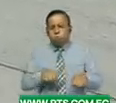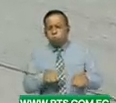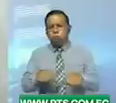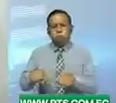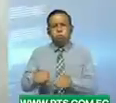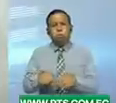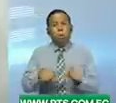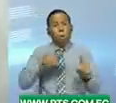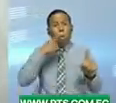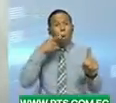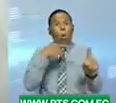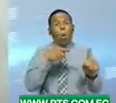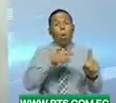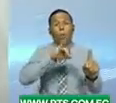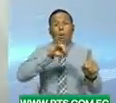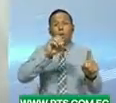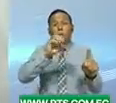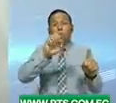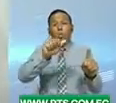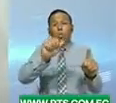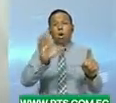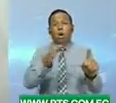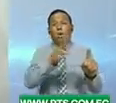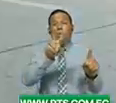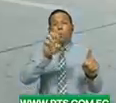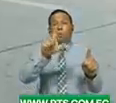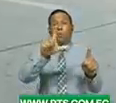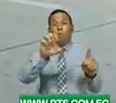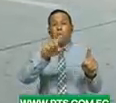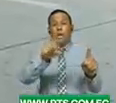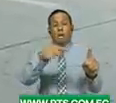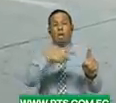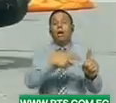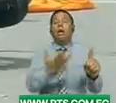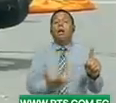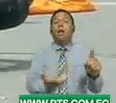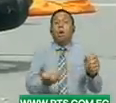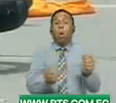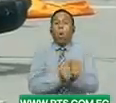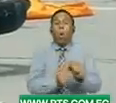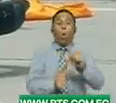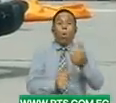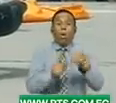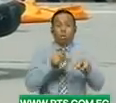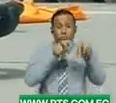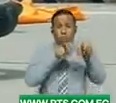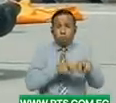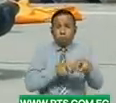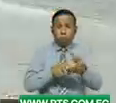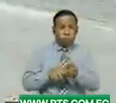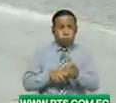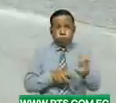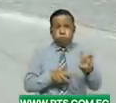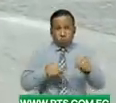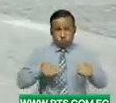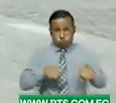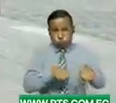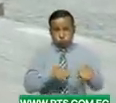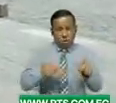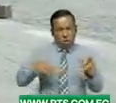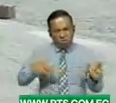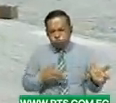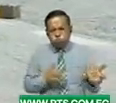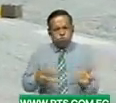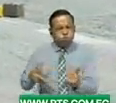varias cuadras a Joao Gerardo Vélez Quiñones, quien se movilizaba junto a otro ciudadano en otra moto, y a la altura del colegio